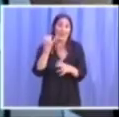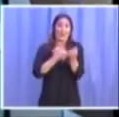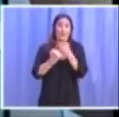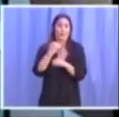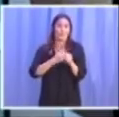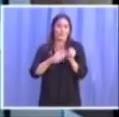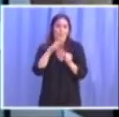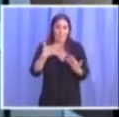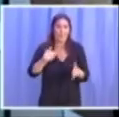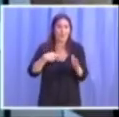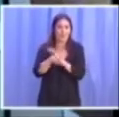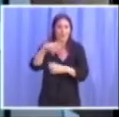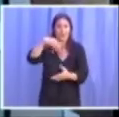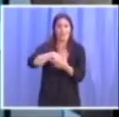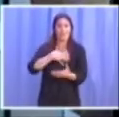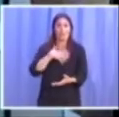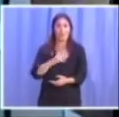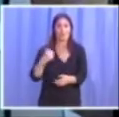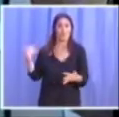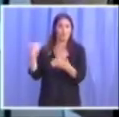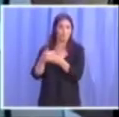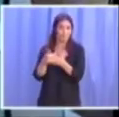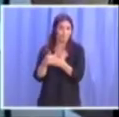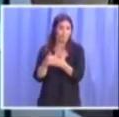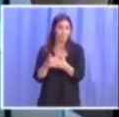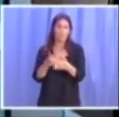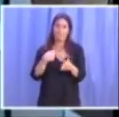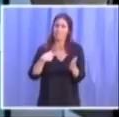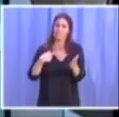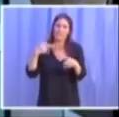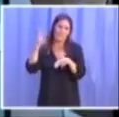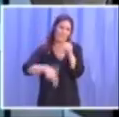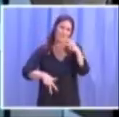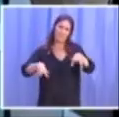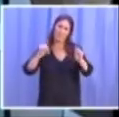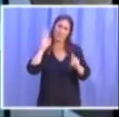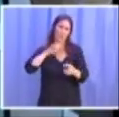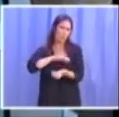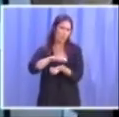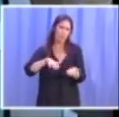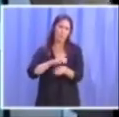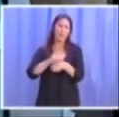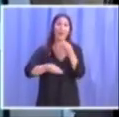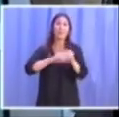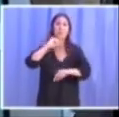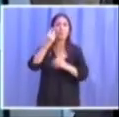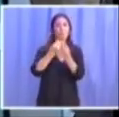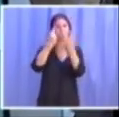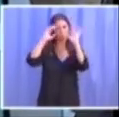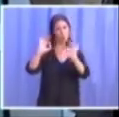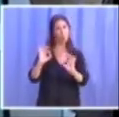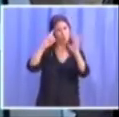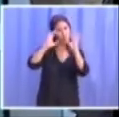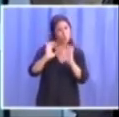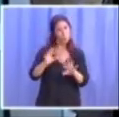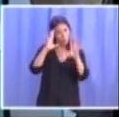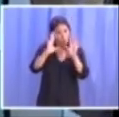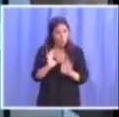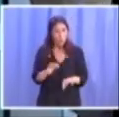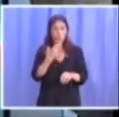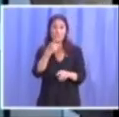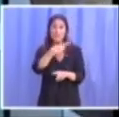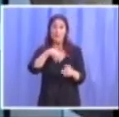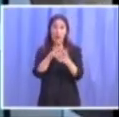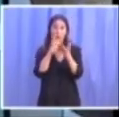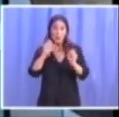economía que se ha estado gestionando en el ayuntamiento durante todo este tiempo. Erradicar la corrupción, hacer unos presupuestos creíbles y, sobre todo, si se está de acuerdo en